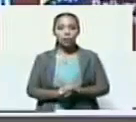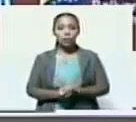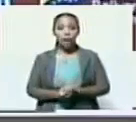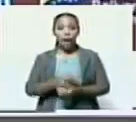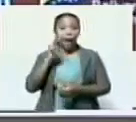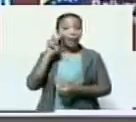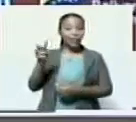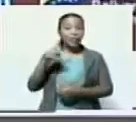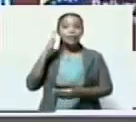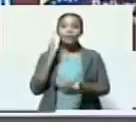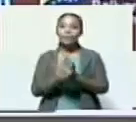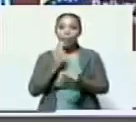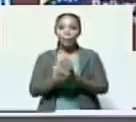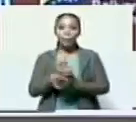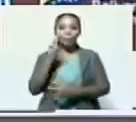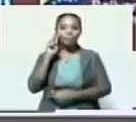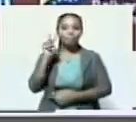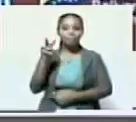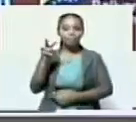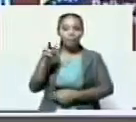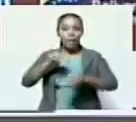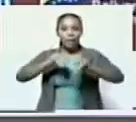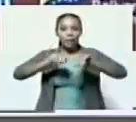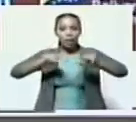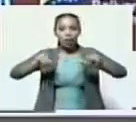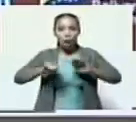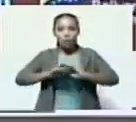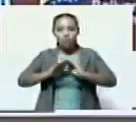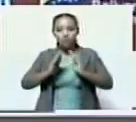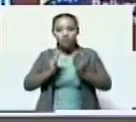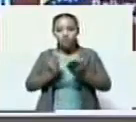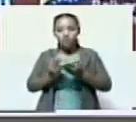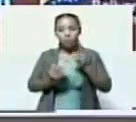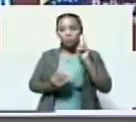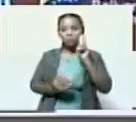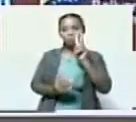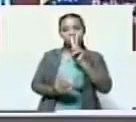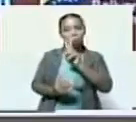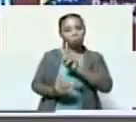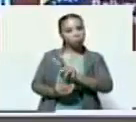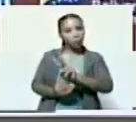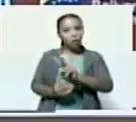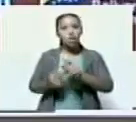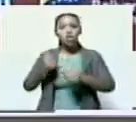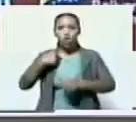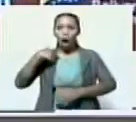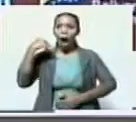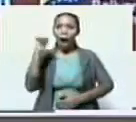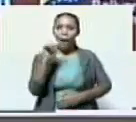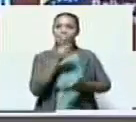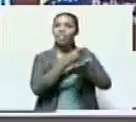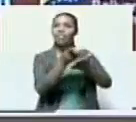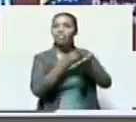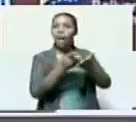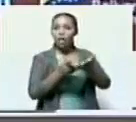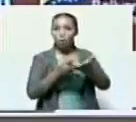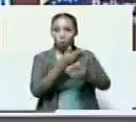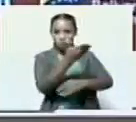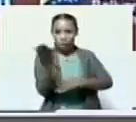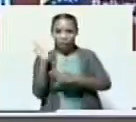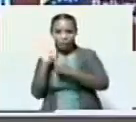verlo siempre con una mirada geopolítica, geopolítica. Yo tengo aquí unos datos, fíjense